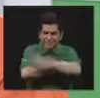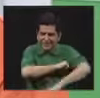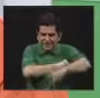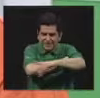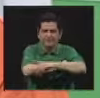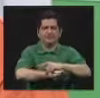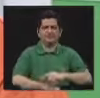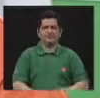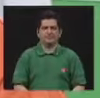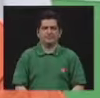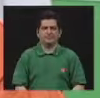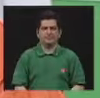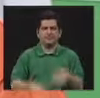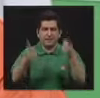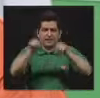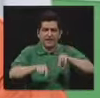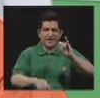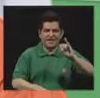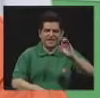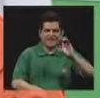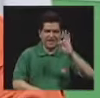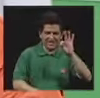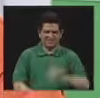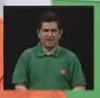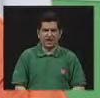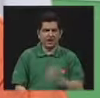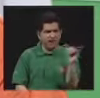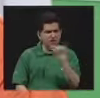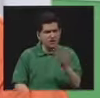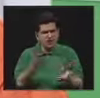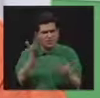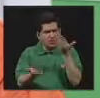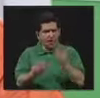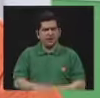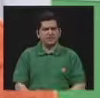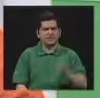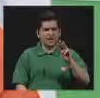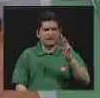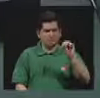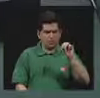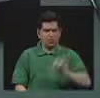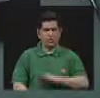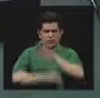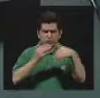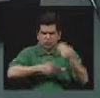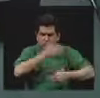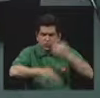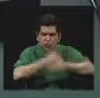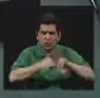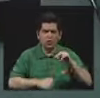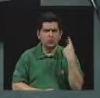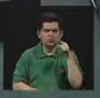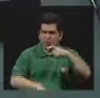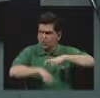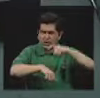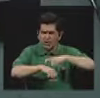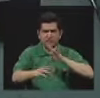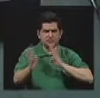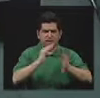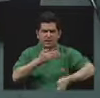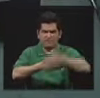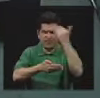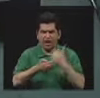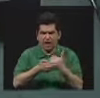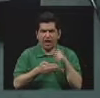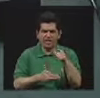particular, tiene que ser el país, tiene que ser el ICT. Yo no veo que tiene que ser también, don Boris, todo el proceso, ¿verdad? Porque no es solamente